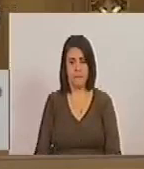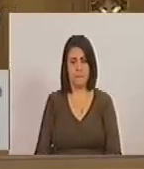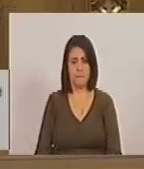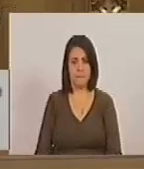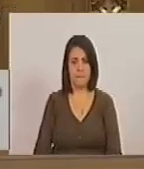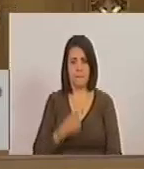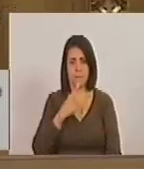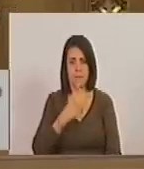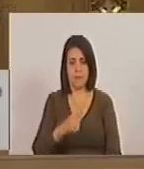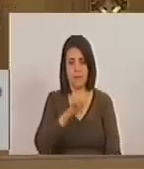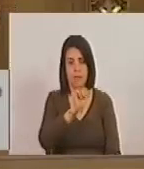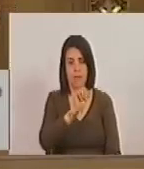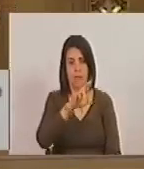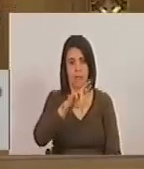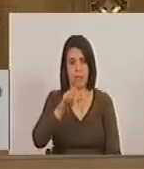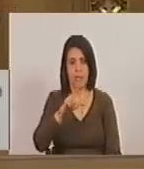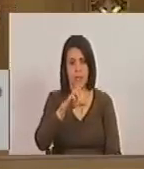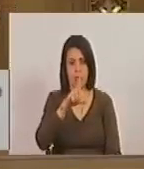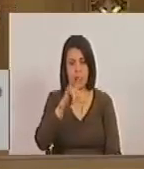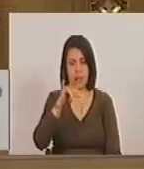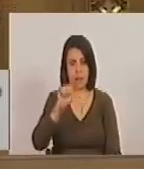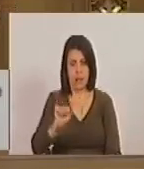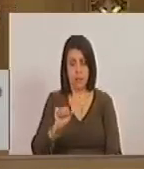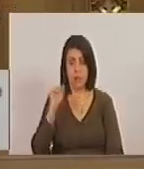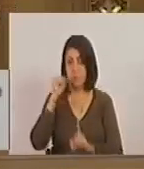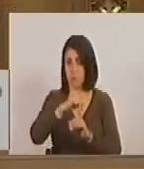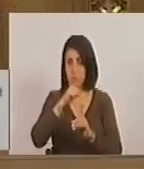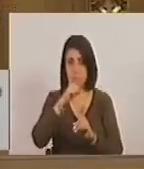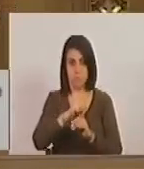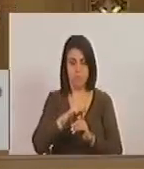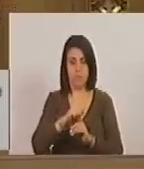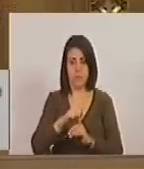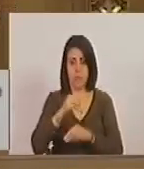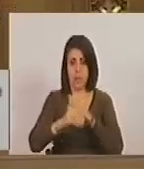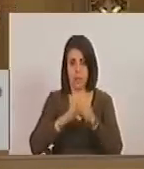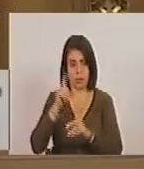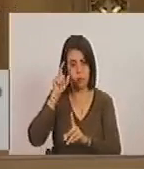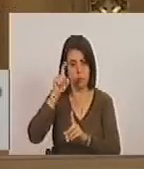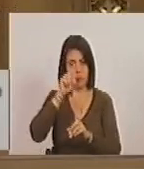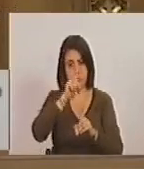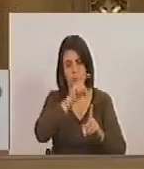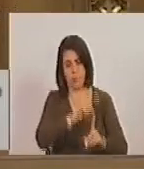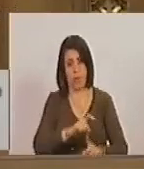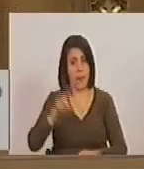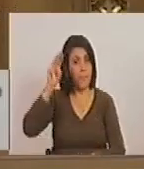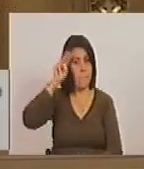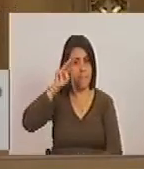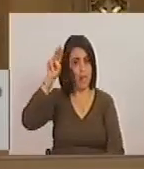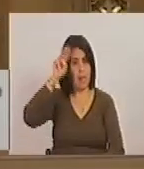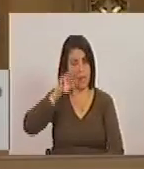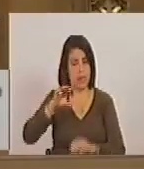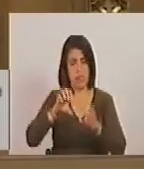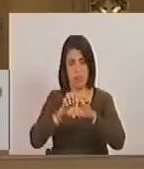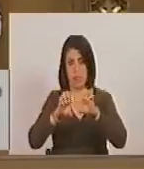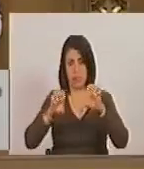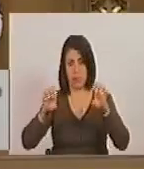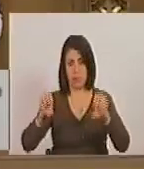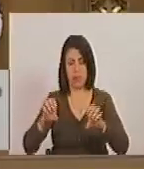Hablar de Argelia Laya, de su lucha en la formación, esa maestra educadora